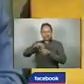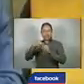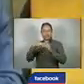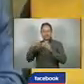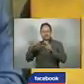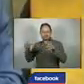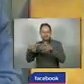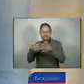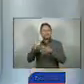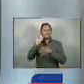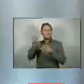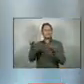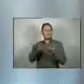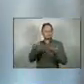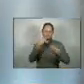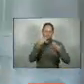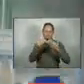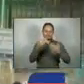próximo paso.